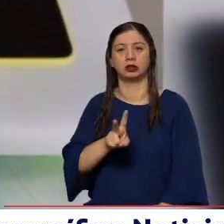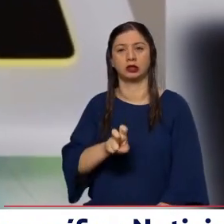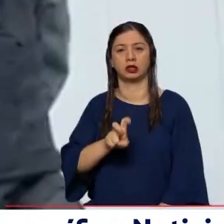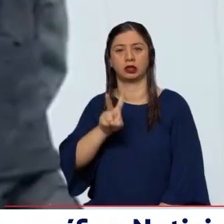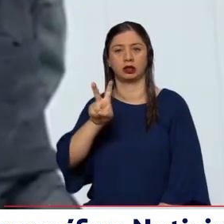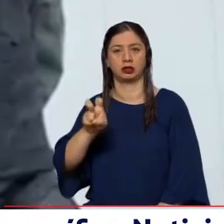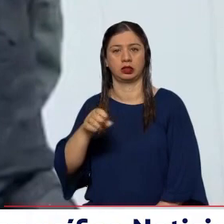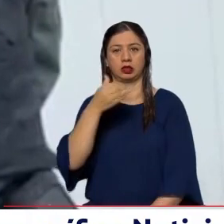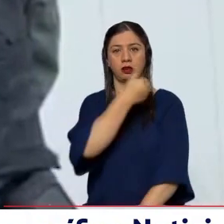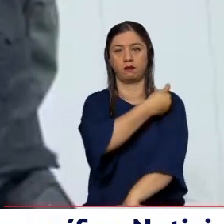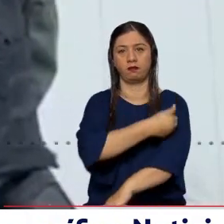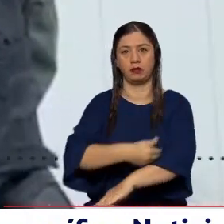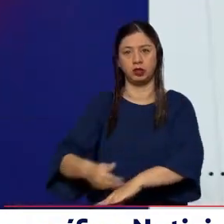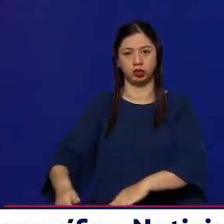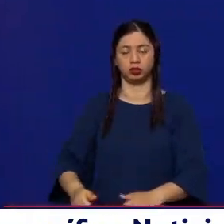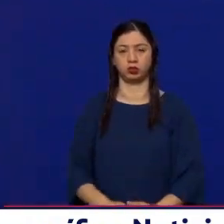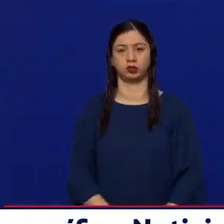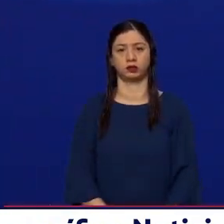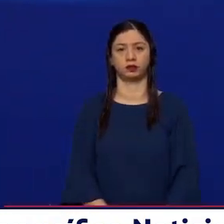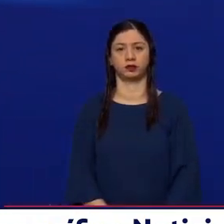77 millones de pesos.